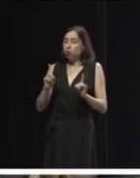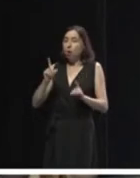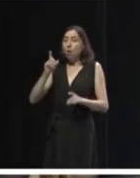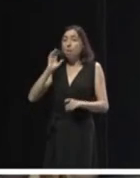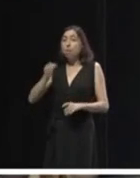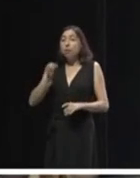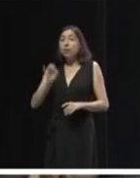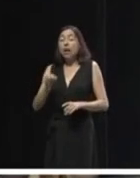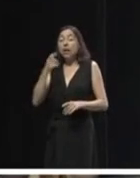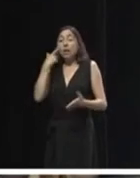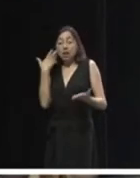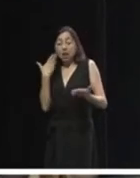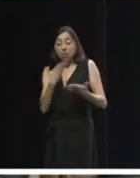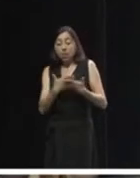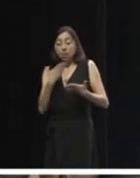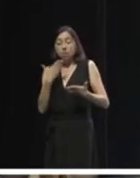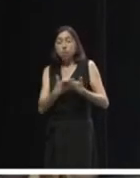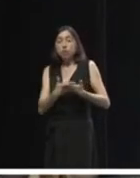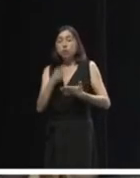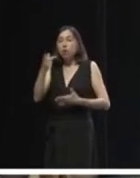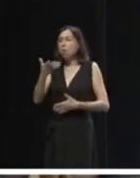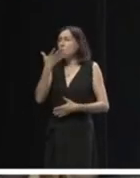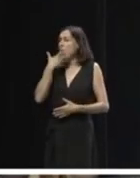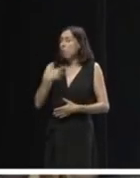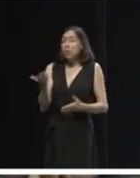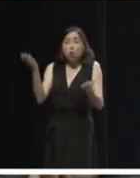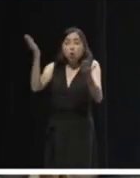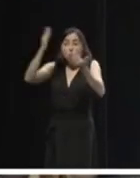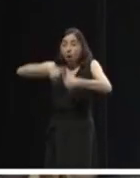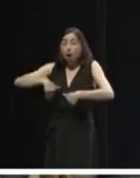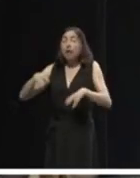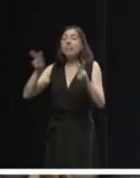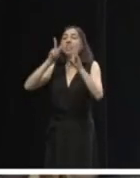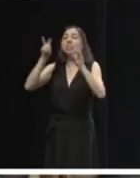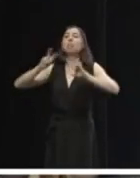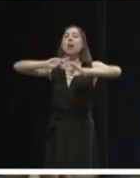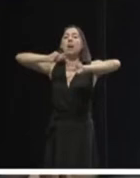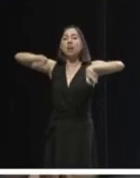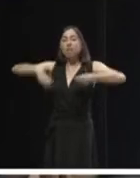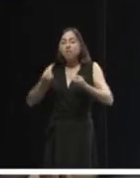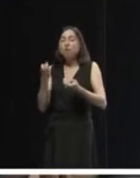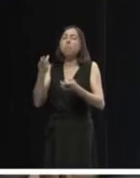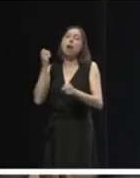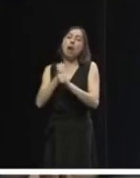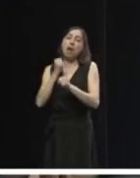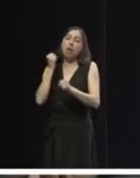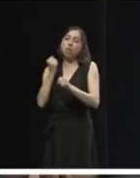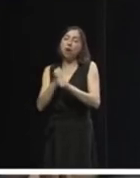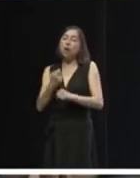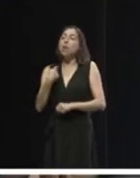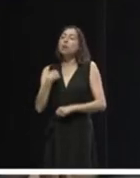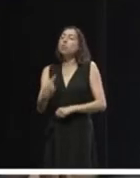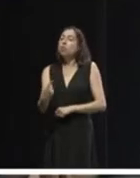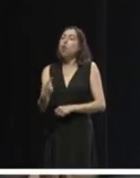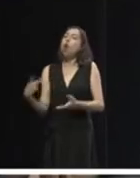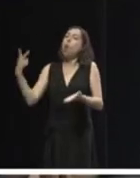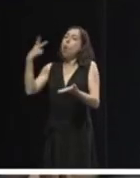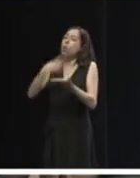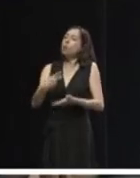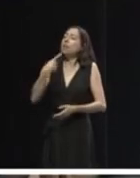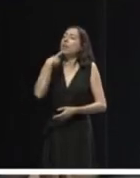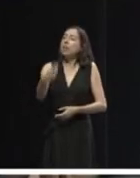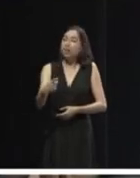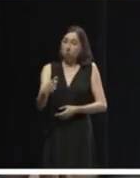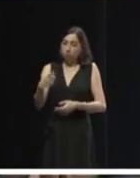que muestra un absoluto desconocimiento sobre la reforma laboral. Le vuelvo a retar aquí, señor Feijóo.